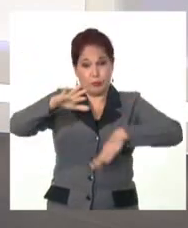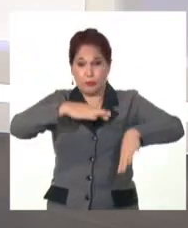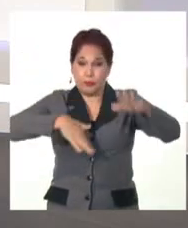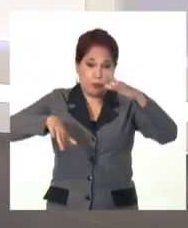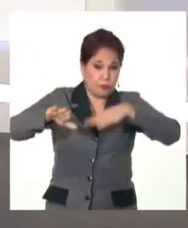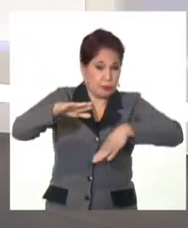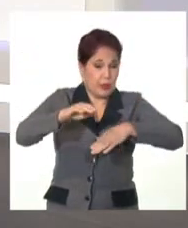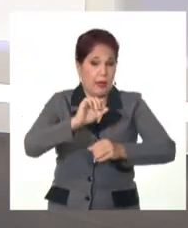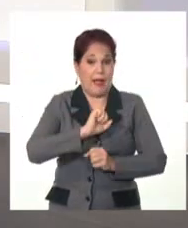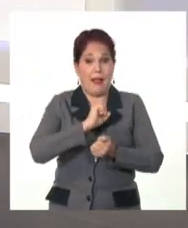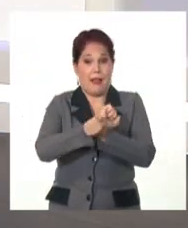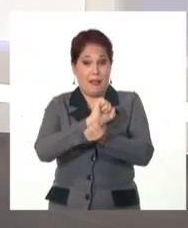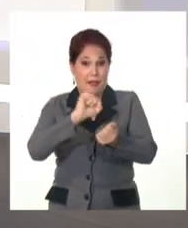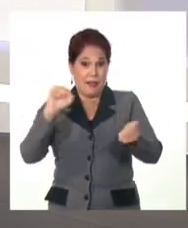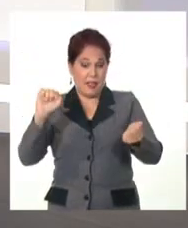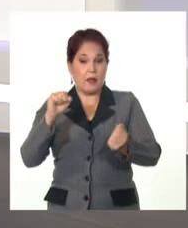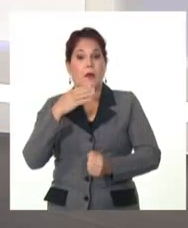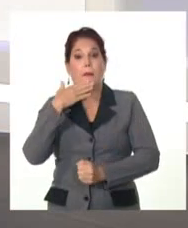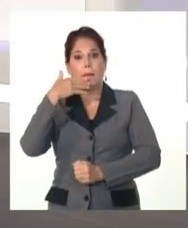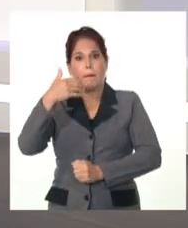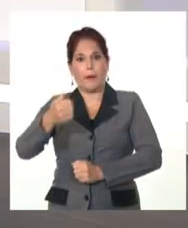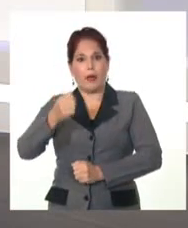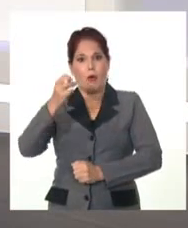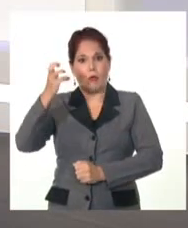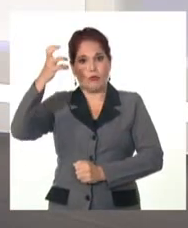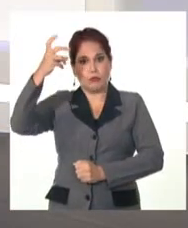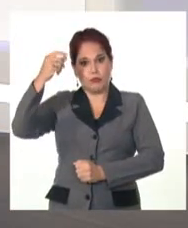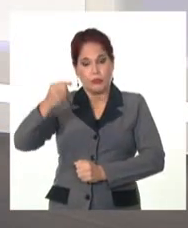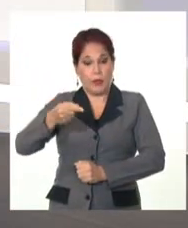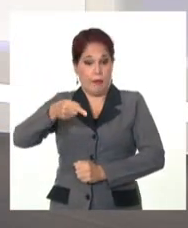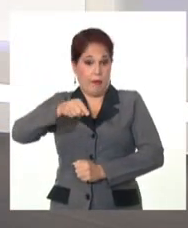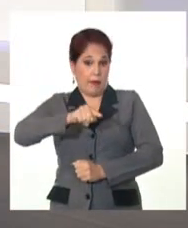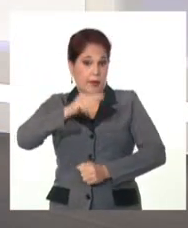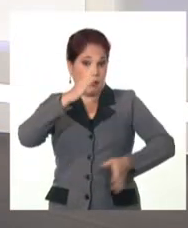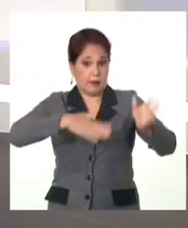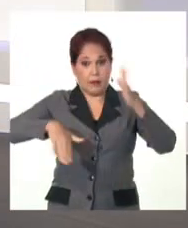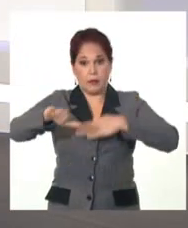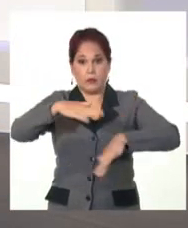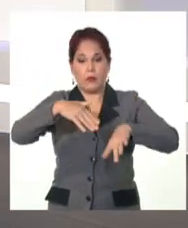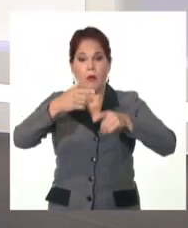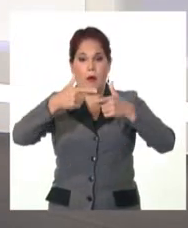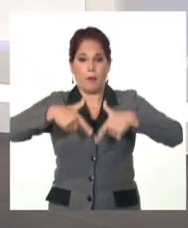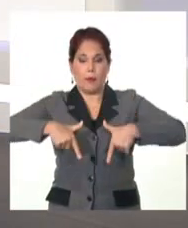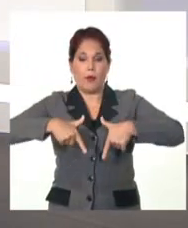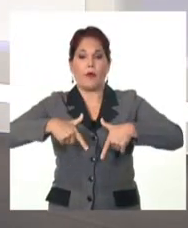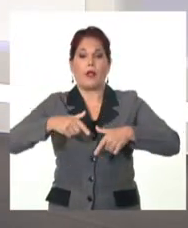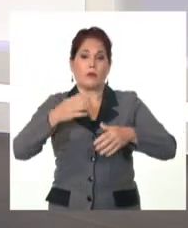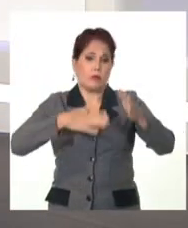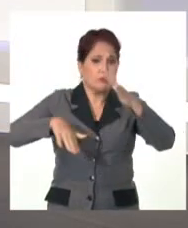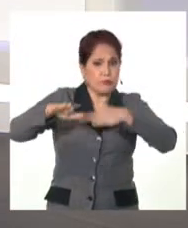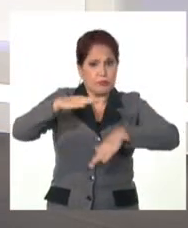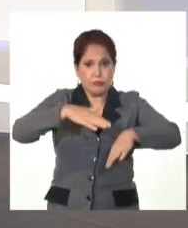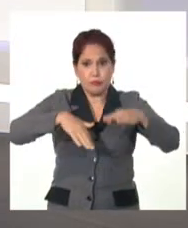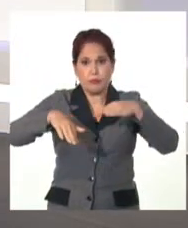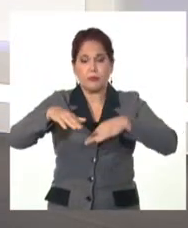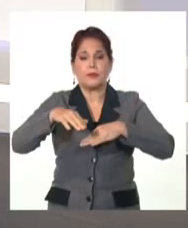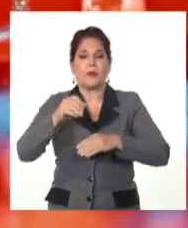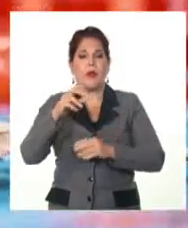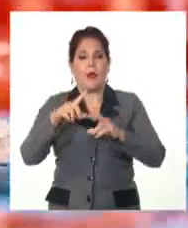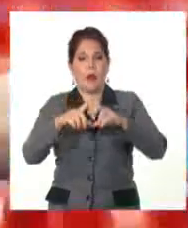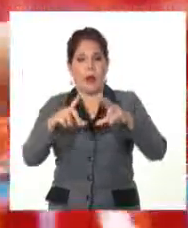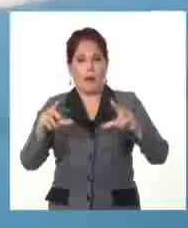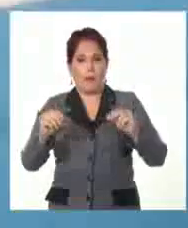Gámez ha sido lo mejor por Cuba hasta la tercera jornada de la natación en el Campeonato Mundial de Deportes Acuáticos de Fukuoka, Japón